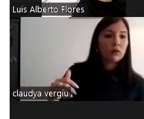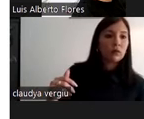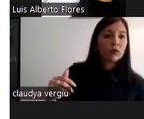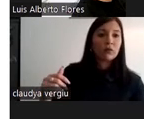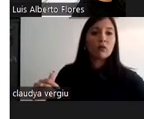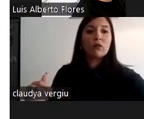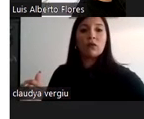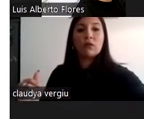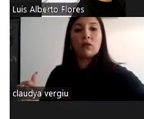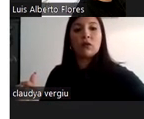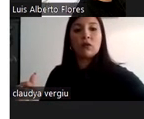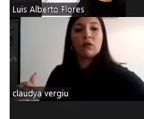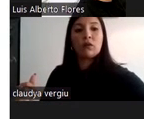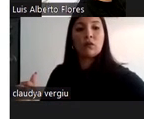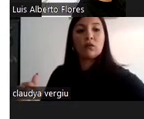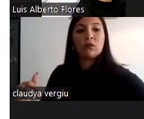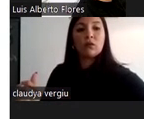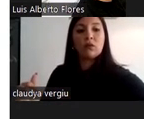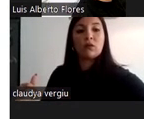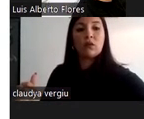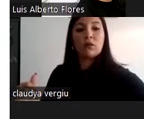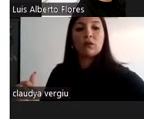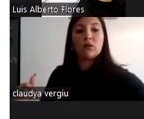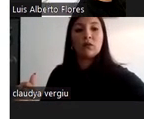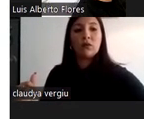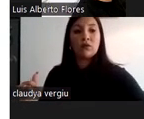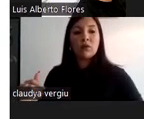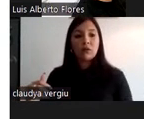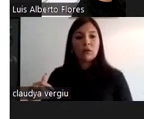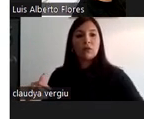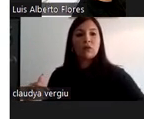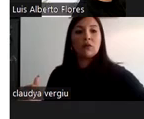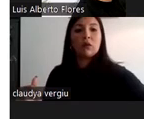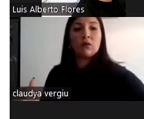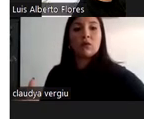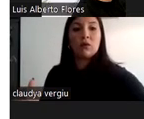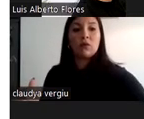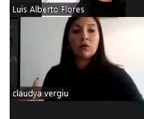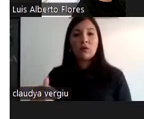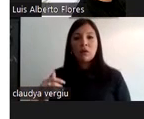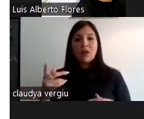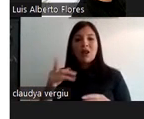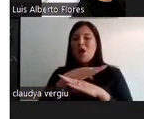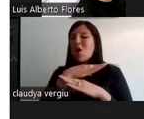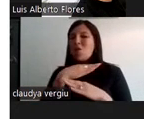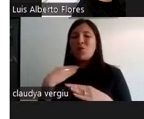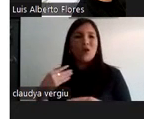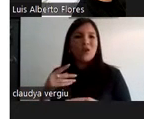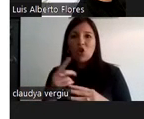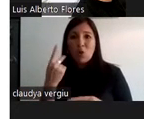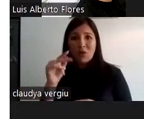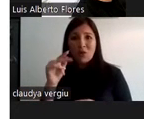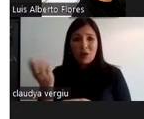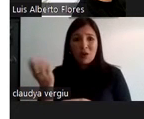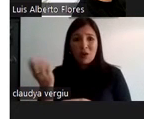el gráfico de la derecha en el episodio fallecidos gracias a la vacunación no se llegó a tasas de mortalidad que se pueden observar en el